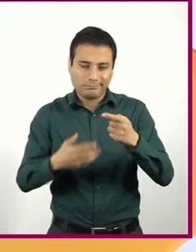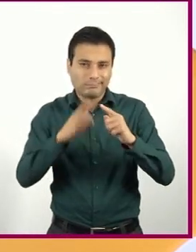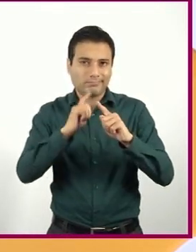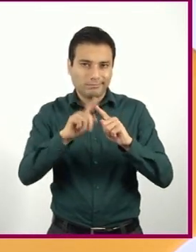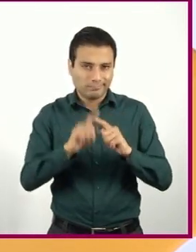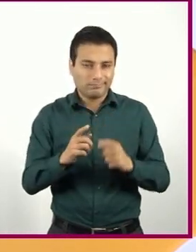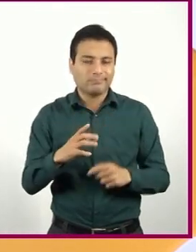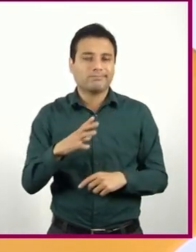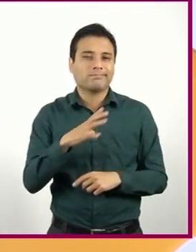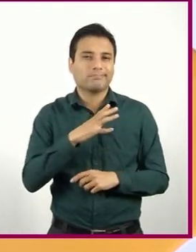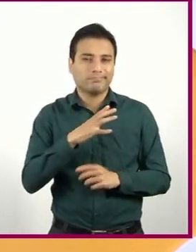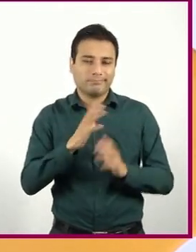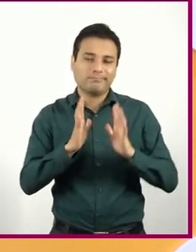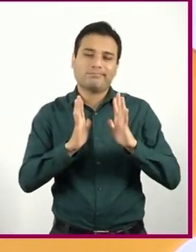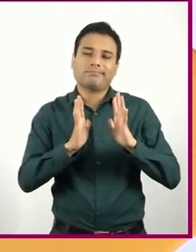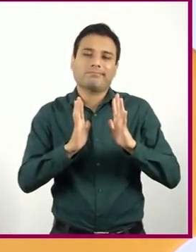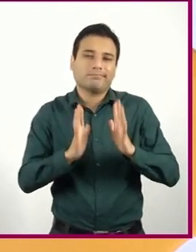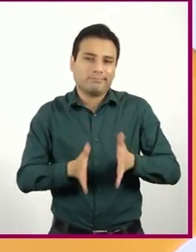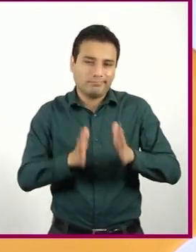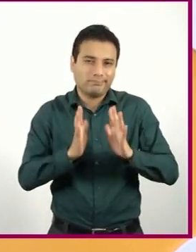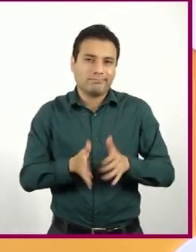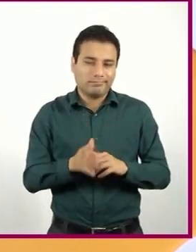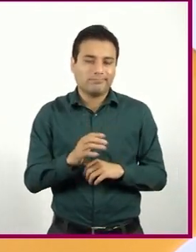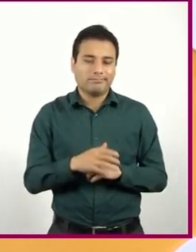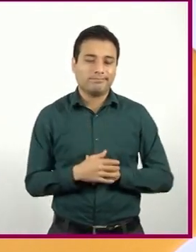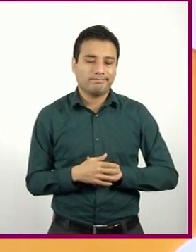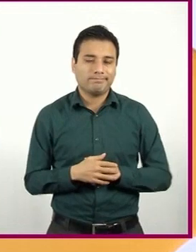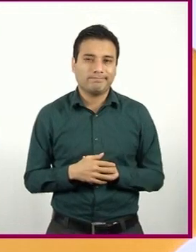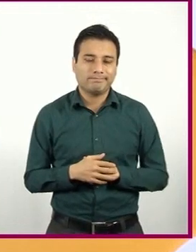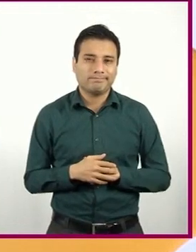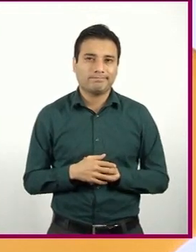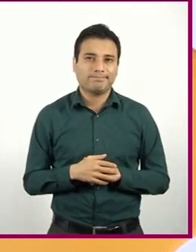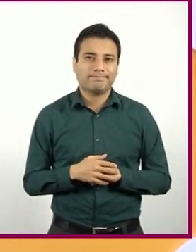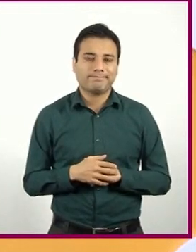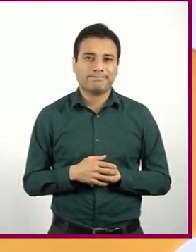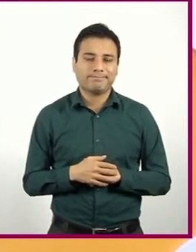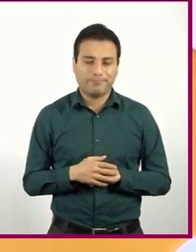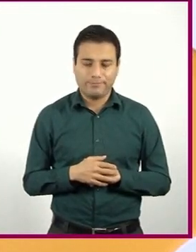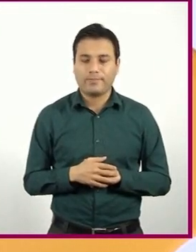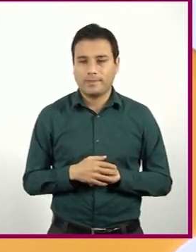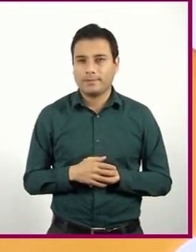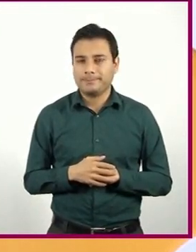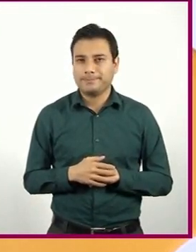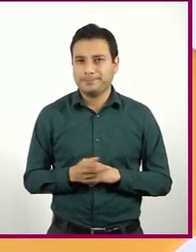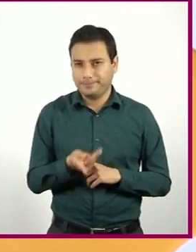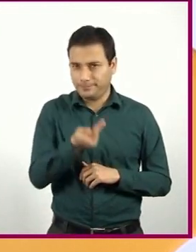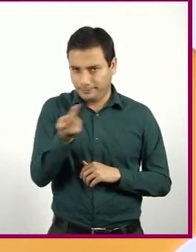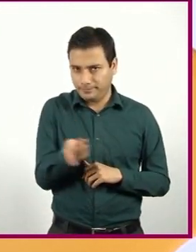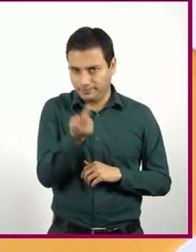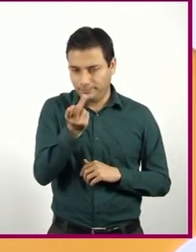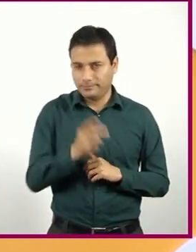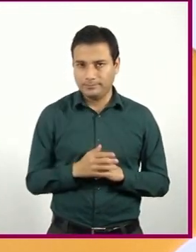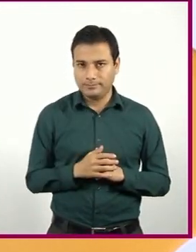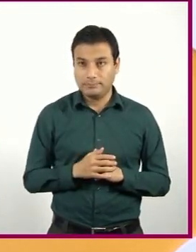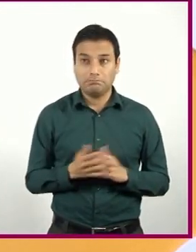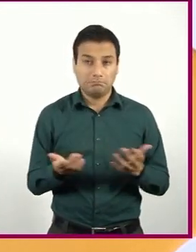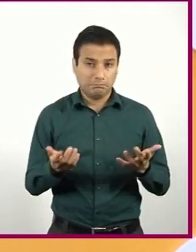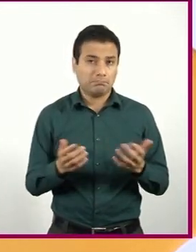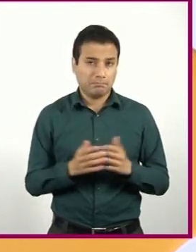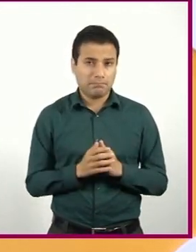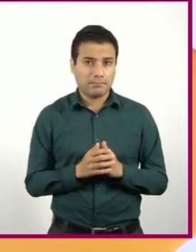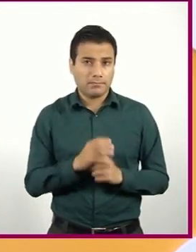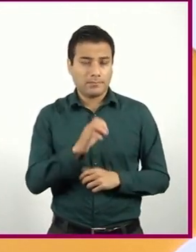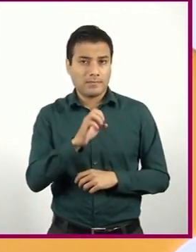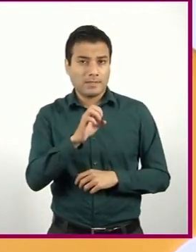siempre existirá infinidad de números. Respondiendo a las interrogantes, sí, es posible que Emma